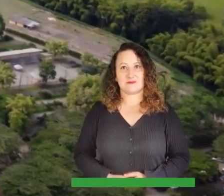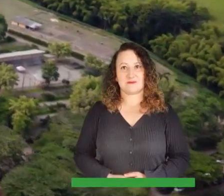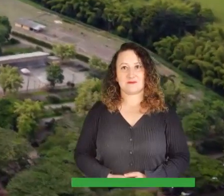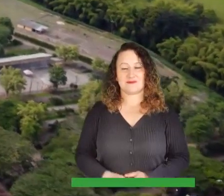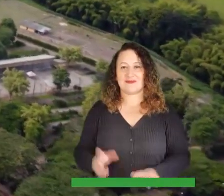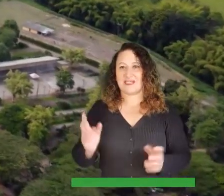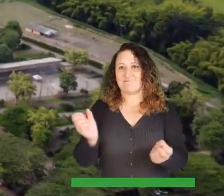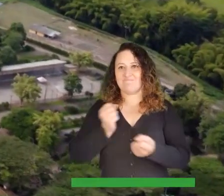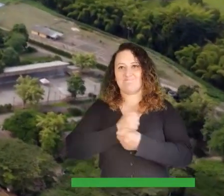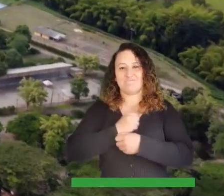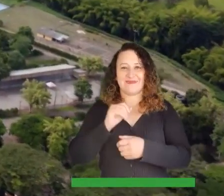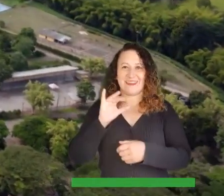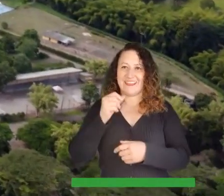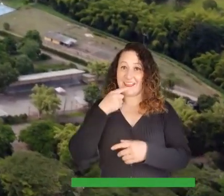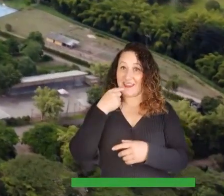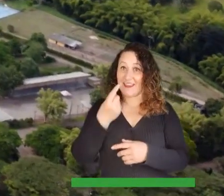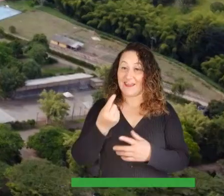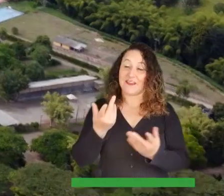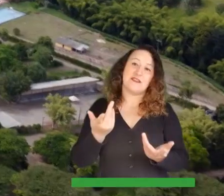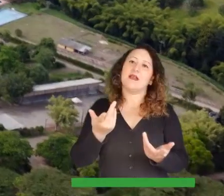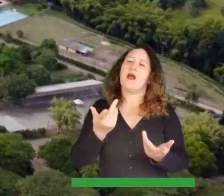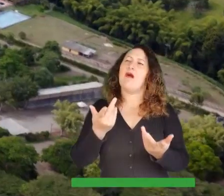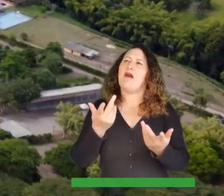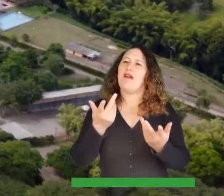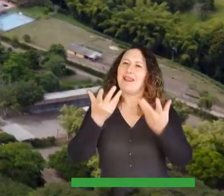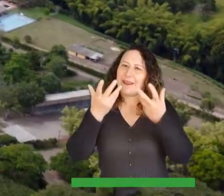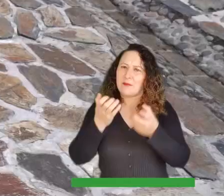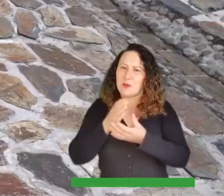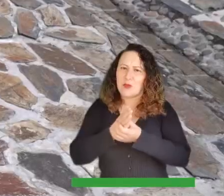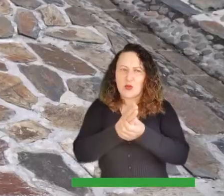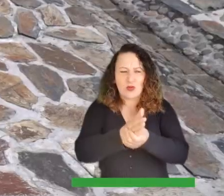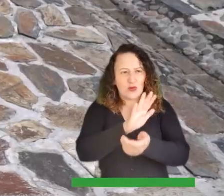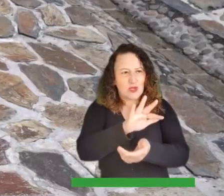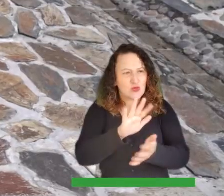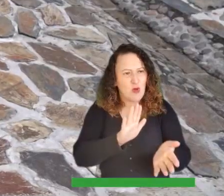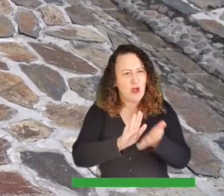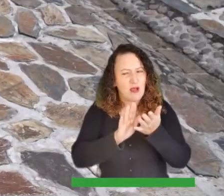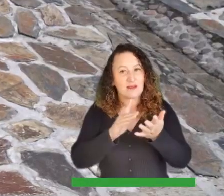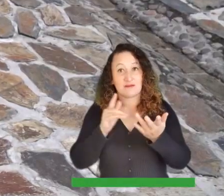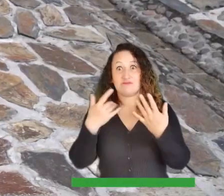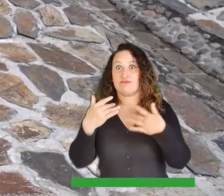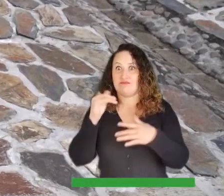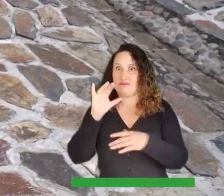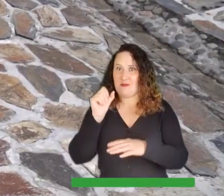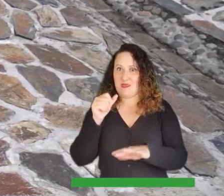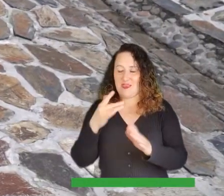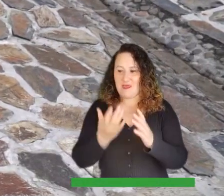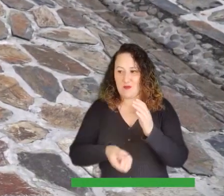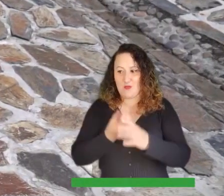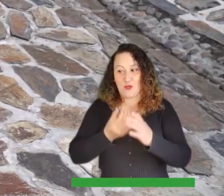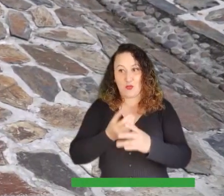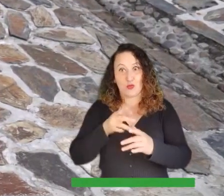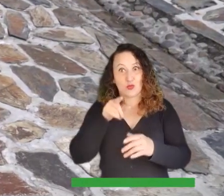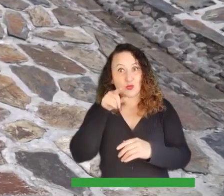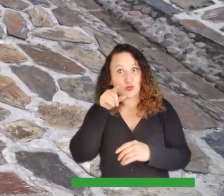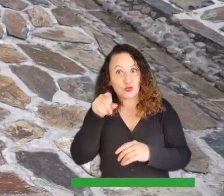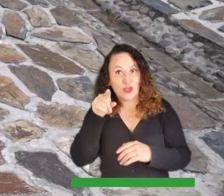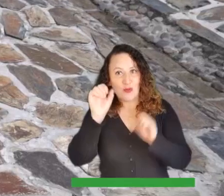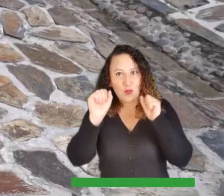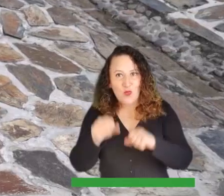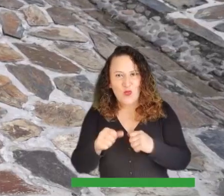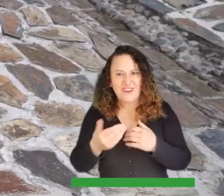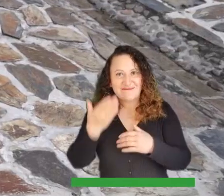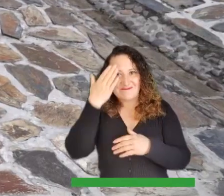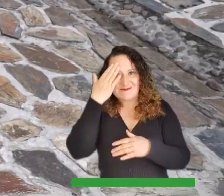Nos encanta cuando el ICA dice queremos acercarnos a la metodología de la fundación. Una gran apuesta que está haciendo el ICA para que usted como productor que está allá sepa